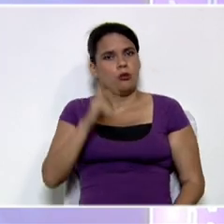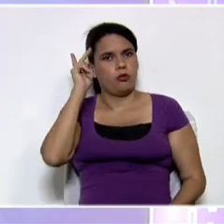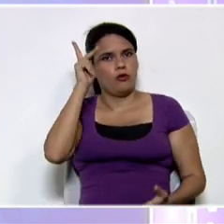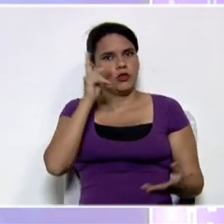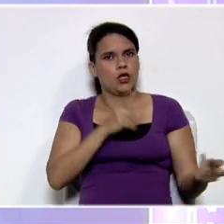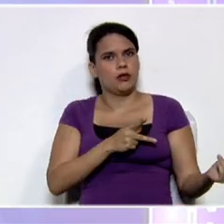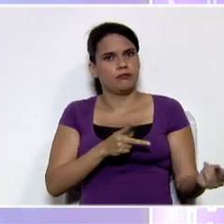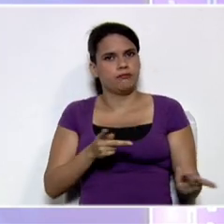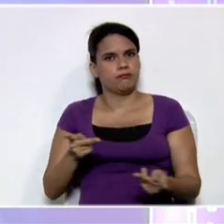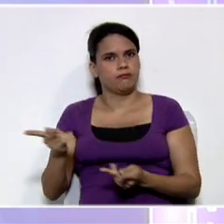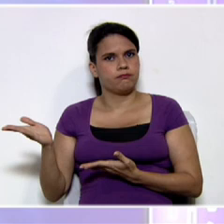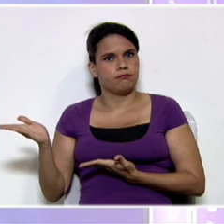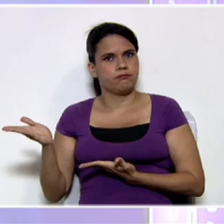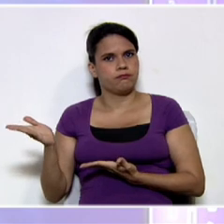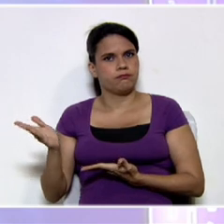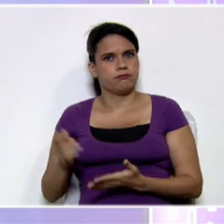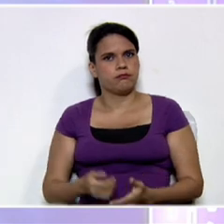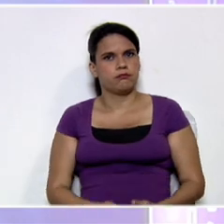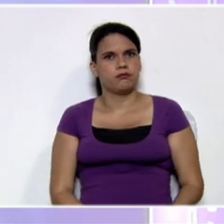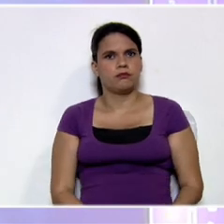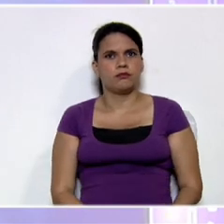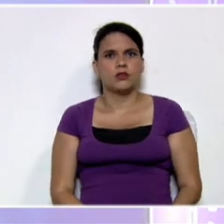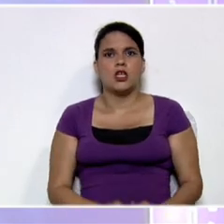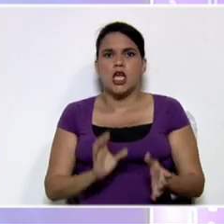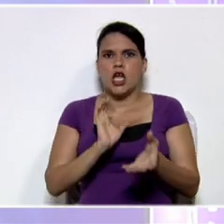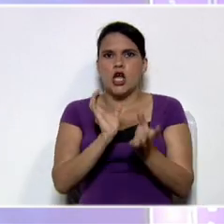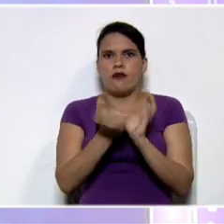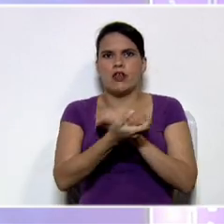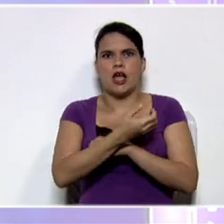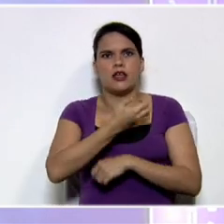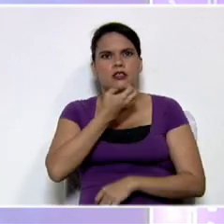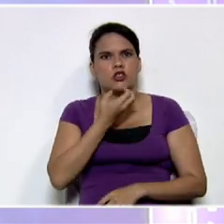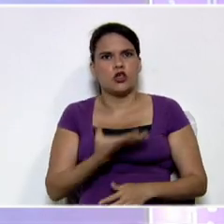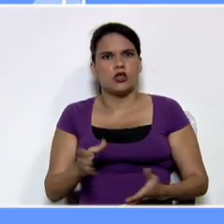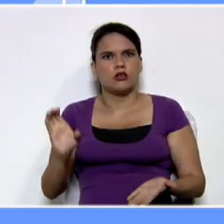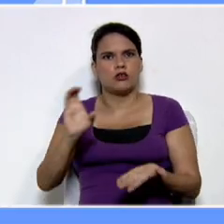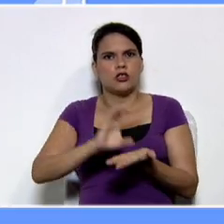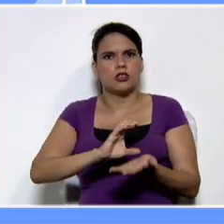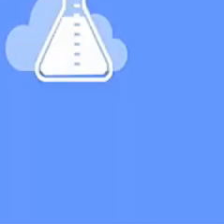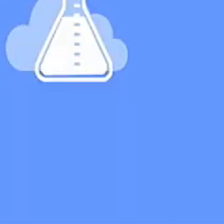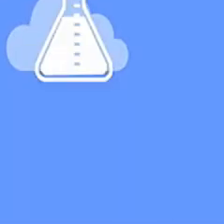profesora Noelia en el área de aprendizaje de Geografía, Historia y Ciudadanía.